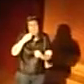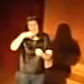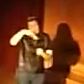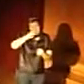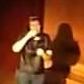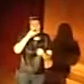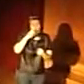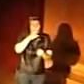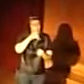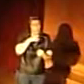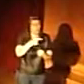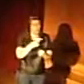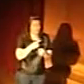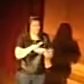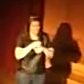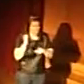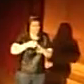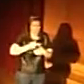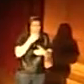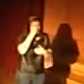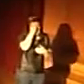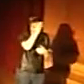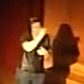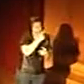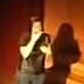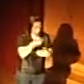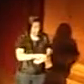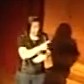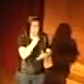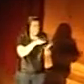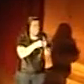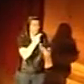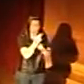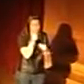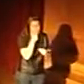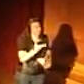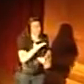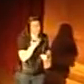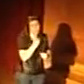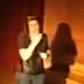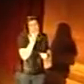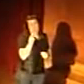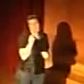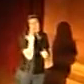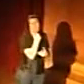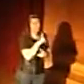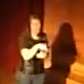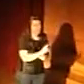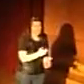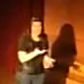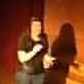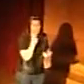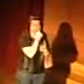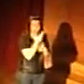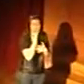un hombre con una carga intelectual importante no muy buen técnico no era muy diestro con con el pincel ni con el